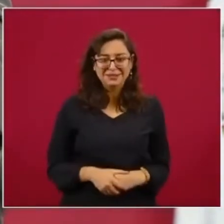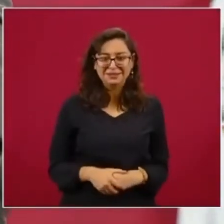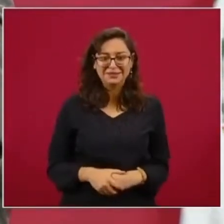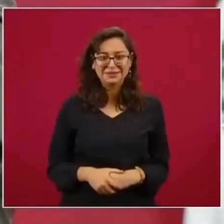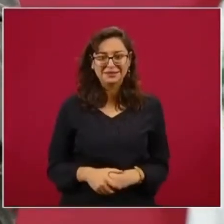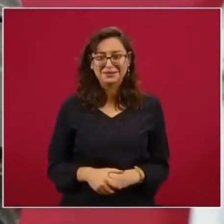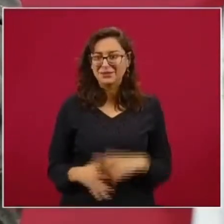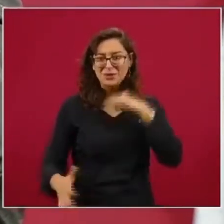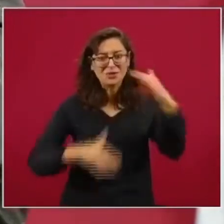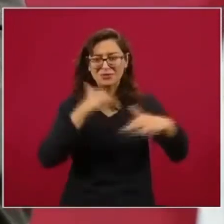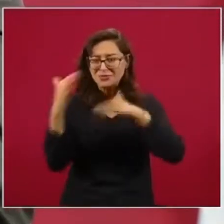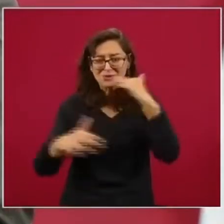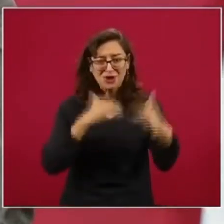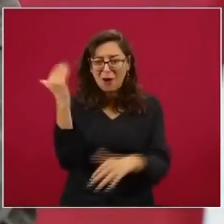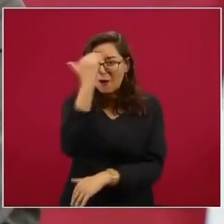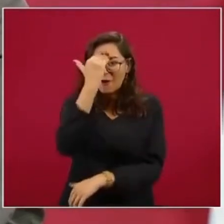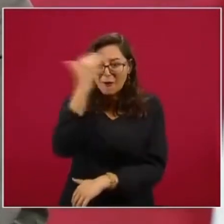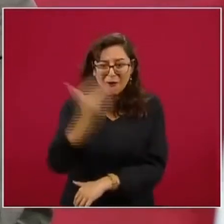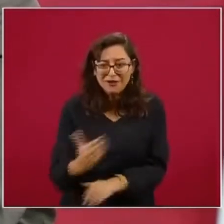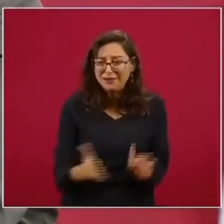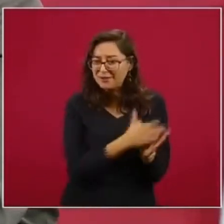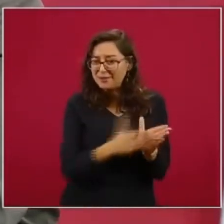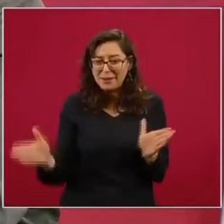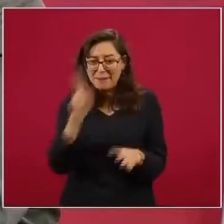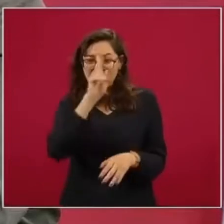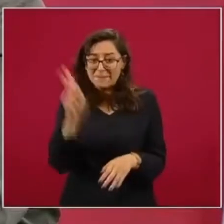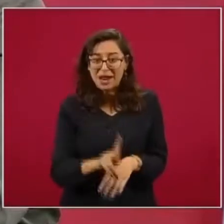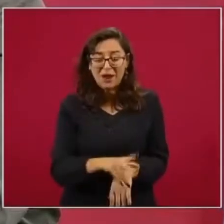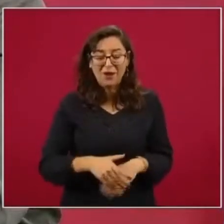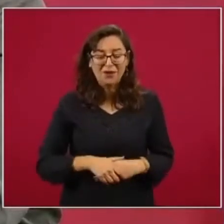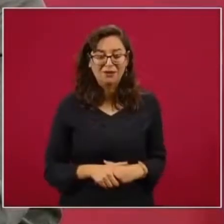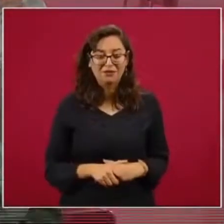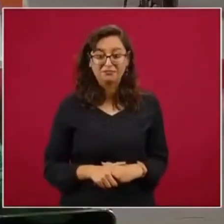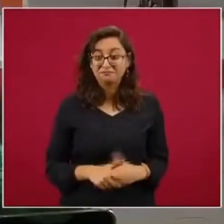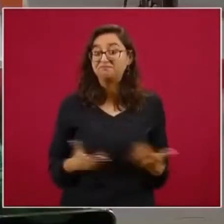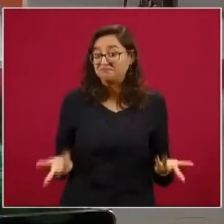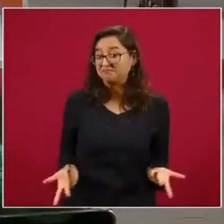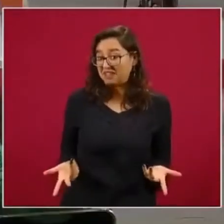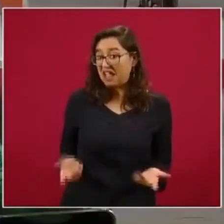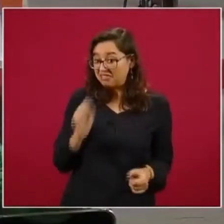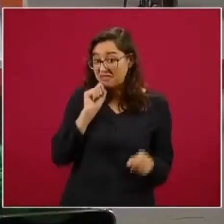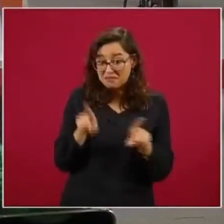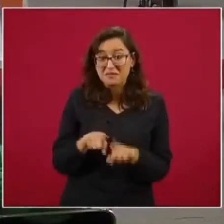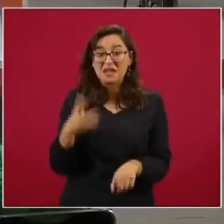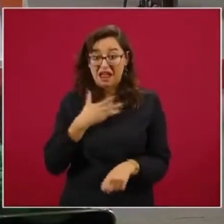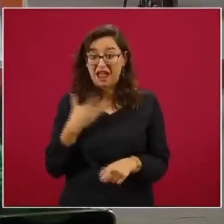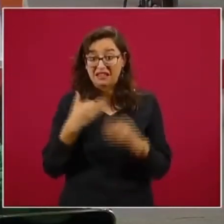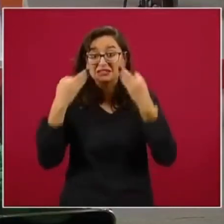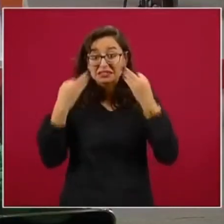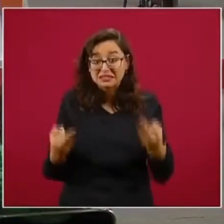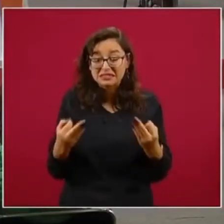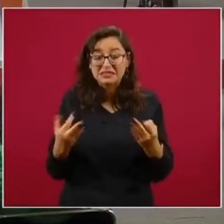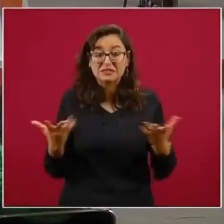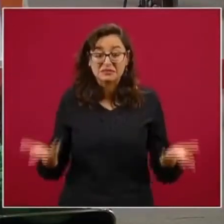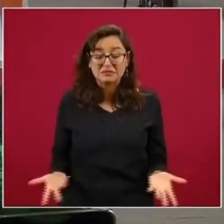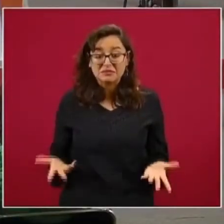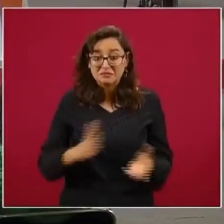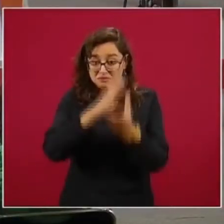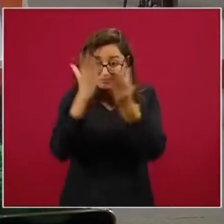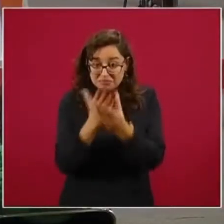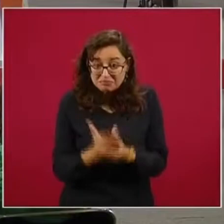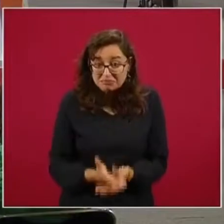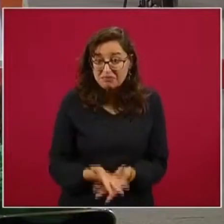la corrupción como nunca. No, pues además hay testimonios y sí, archivos, y hay documentos pruebas. De que… Sí.